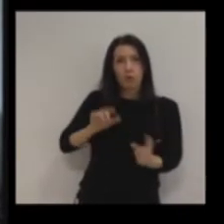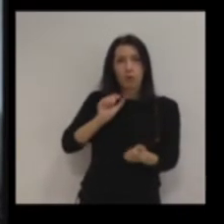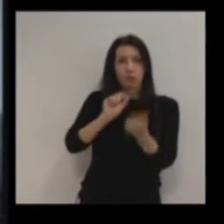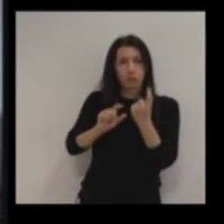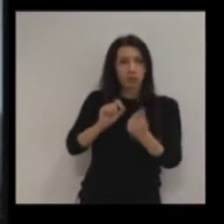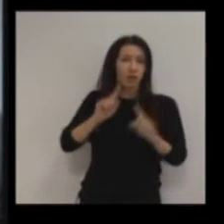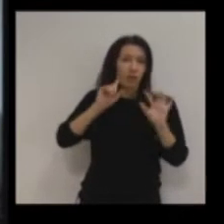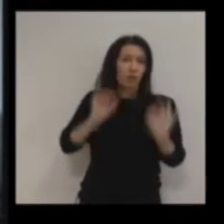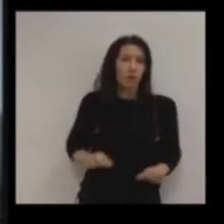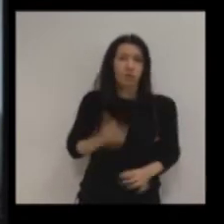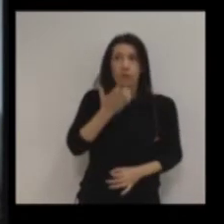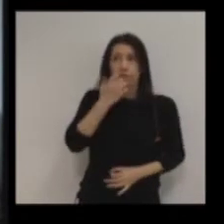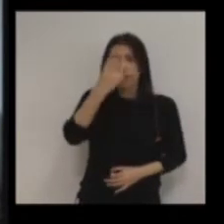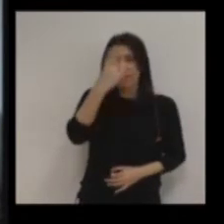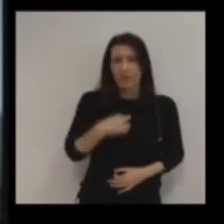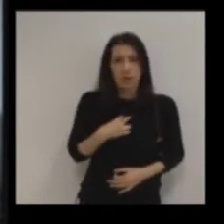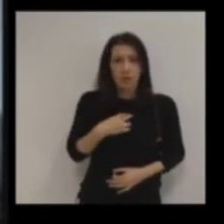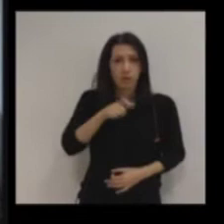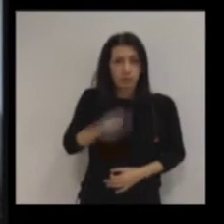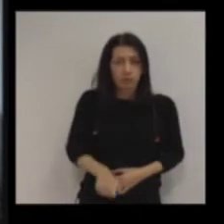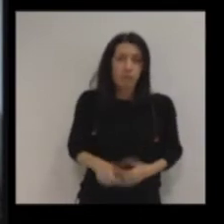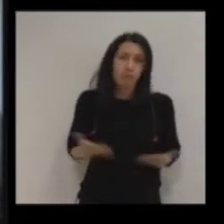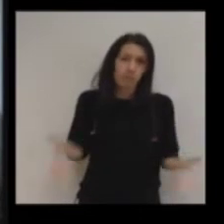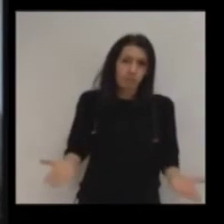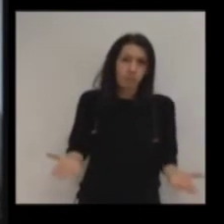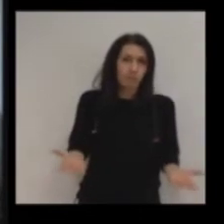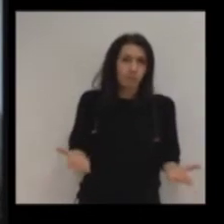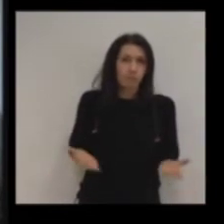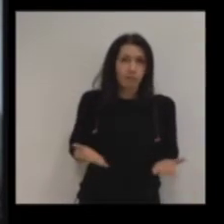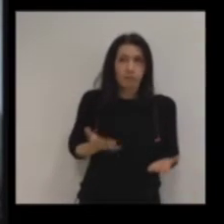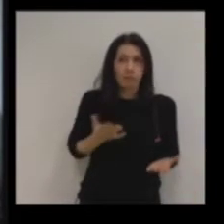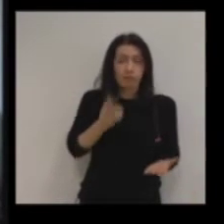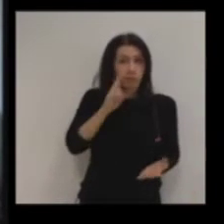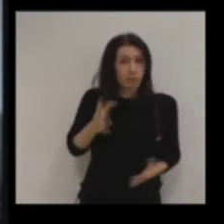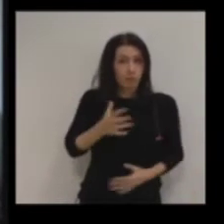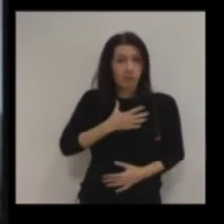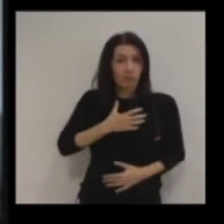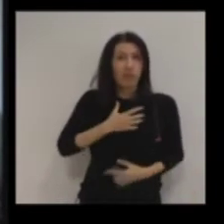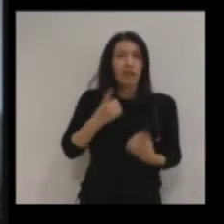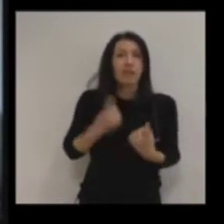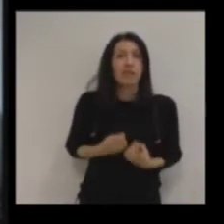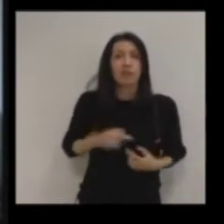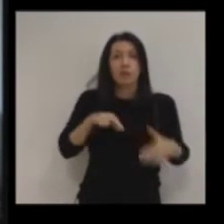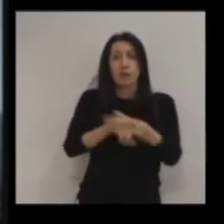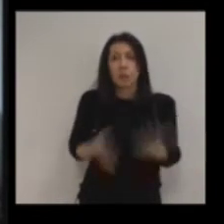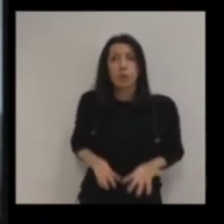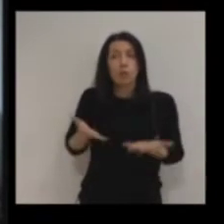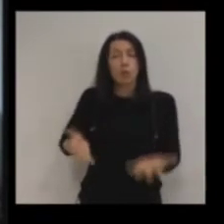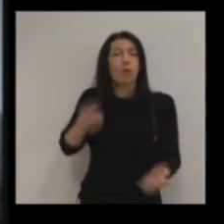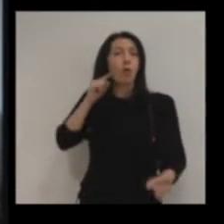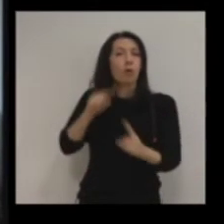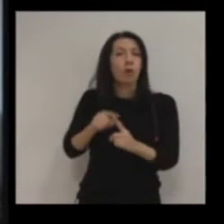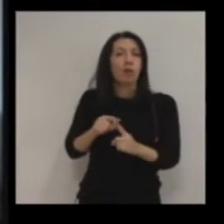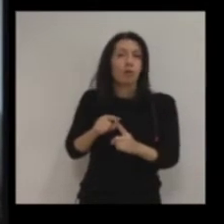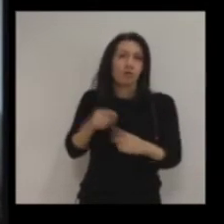ciega, evidentemente, sin ningún tipo de visión, lo que necesita es otra serie de recursos para acceder a la información. Entonces,